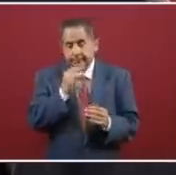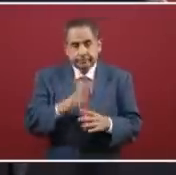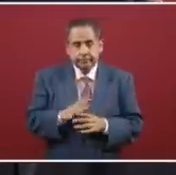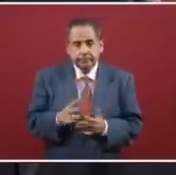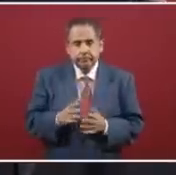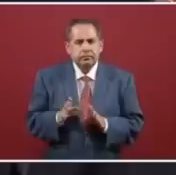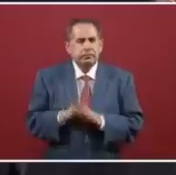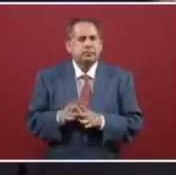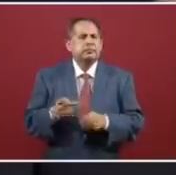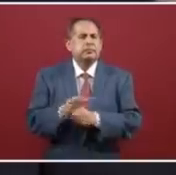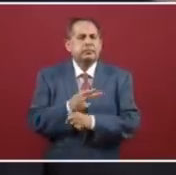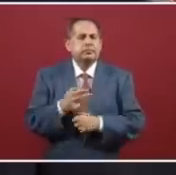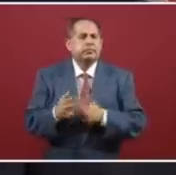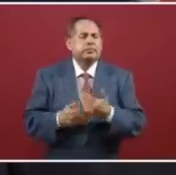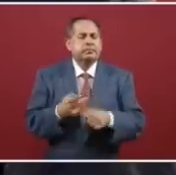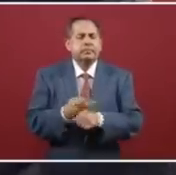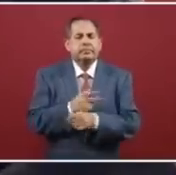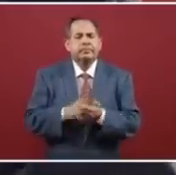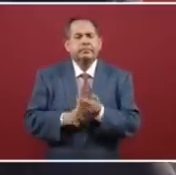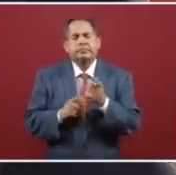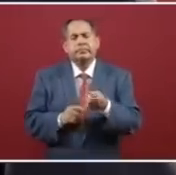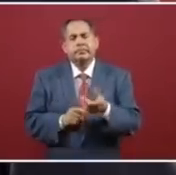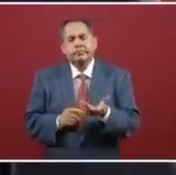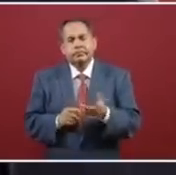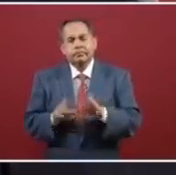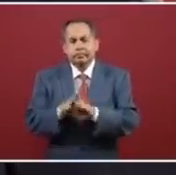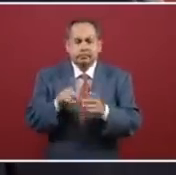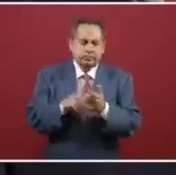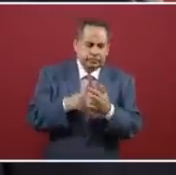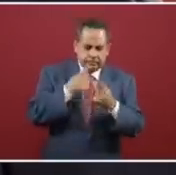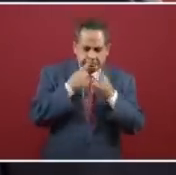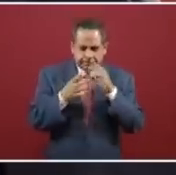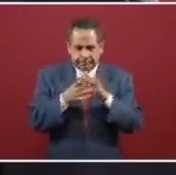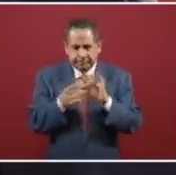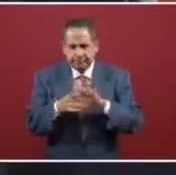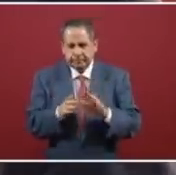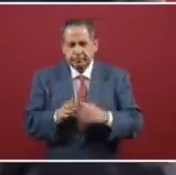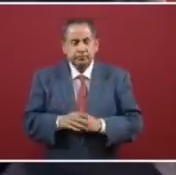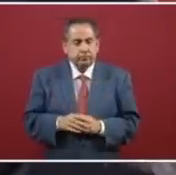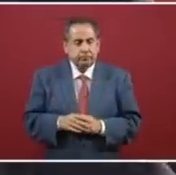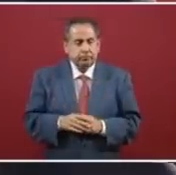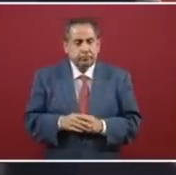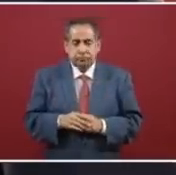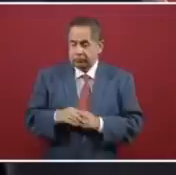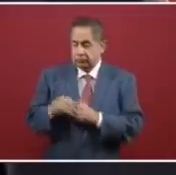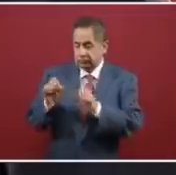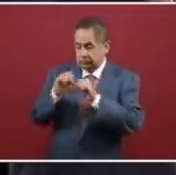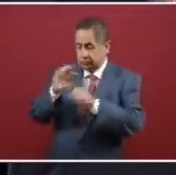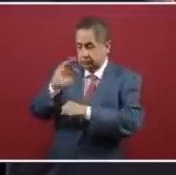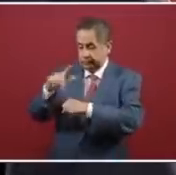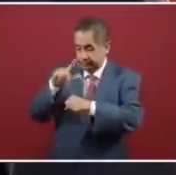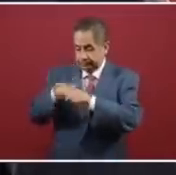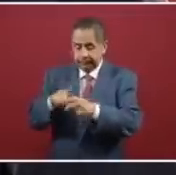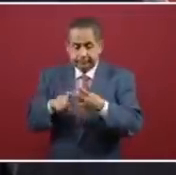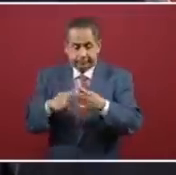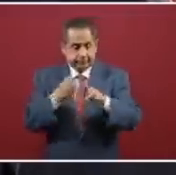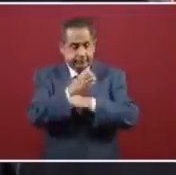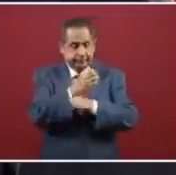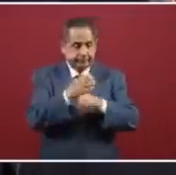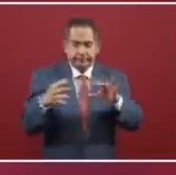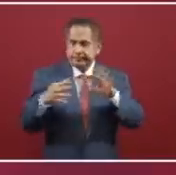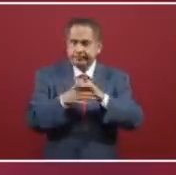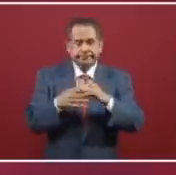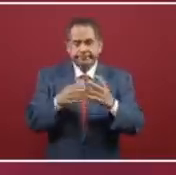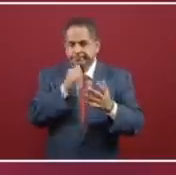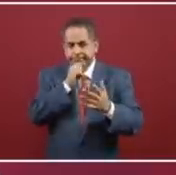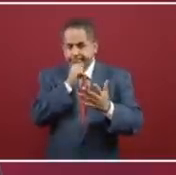qué ha sucedido se mantienen el sistema federal el sistema estatal